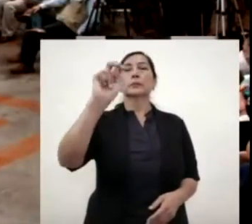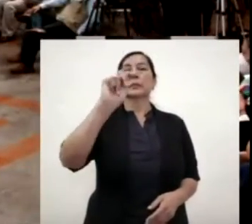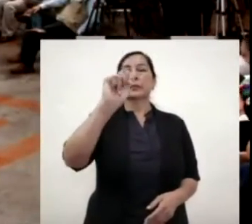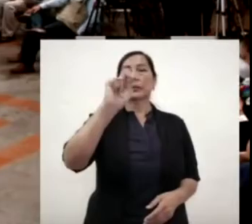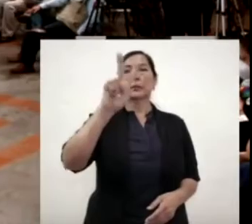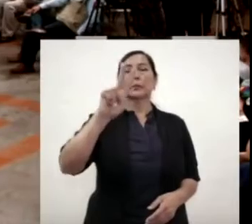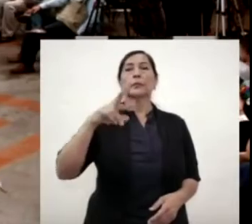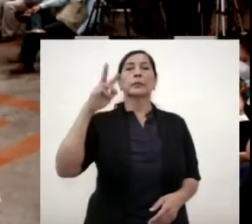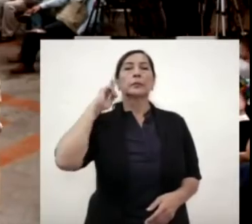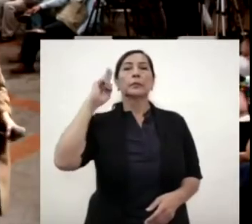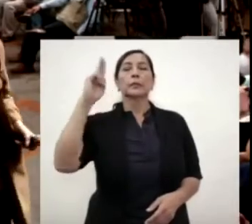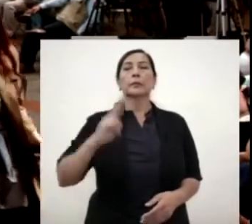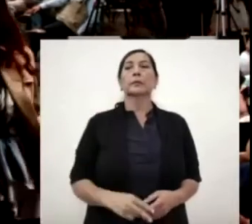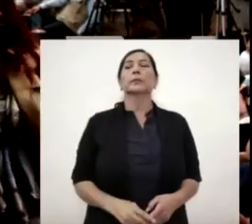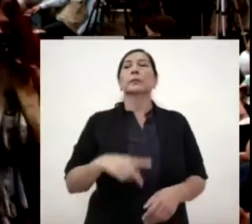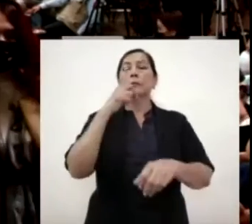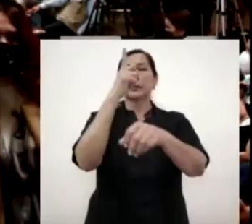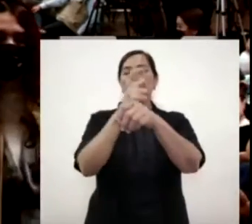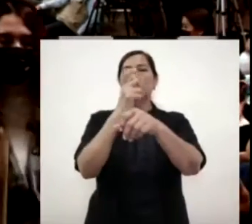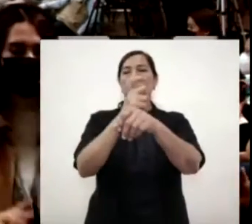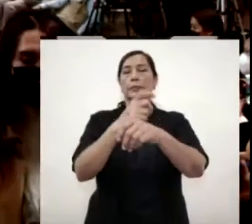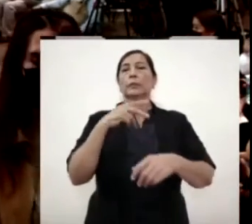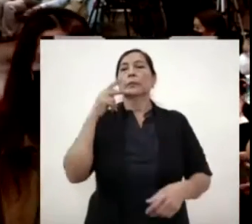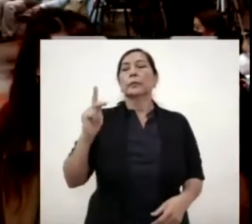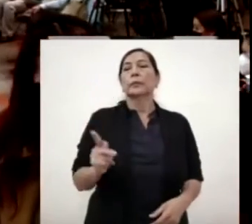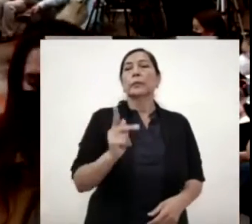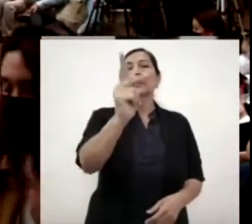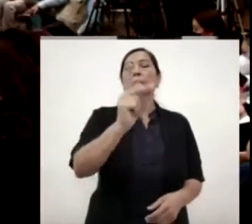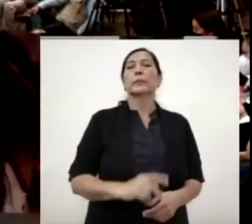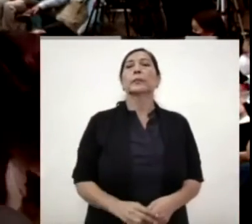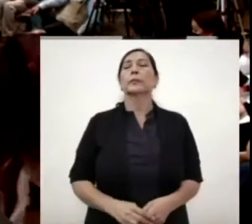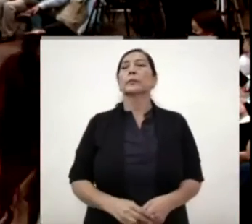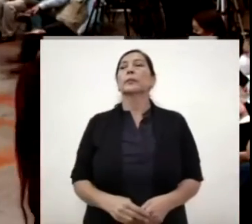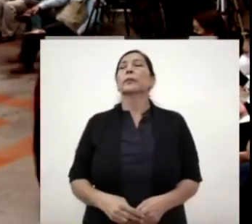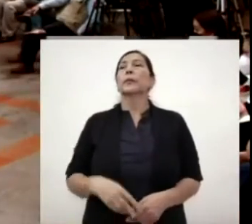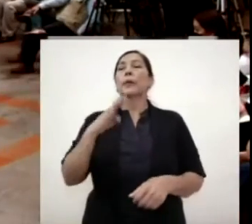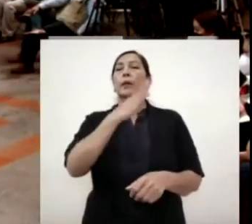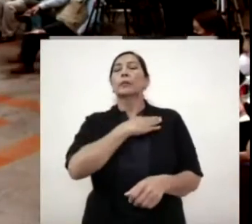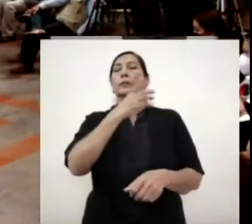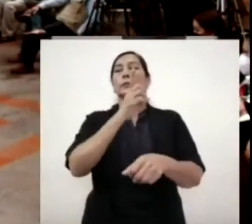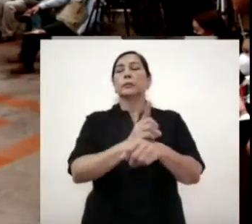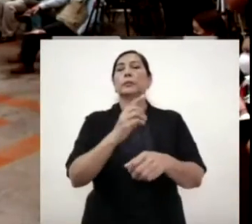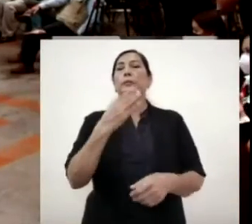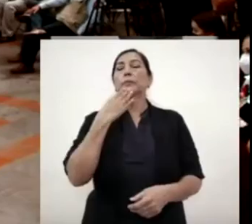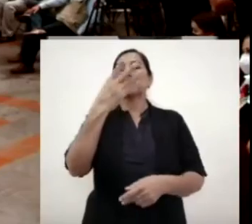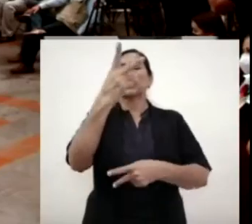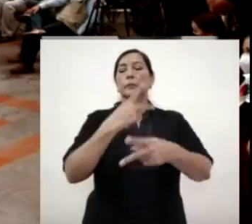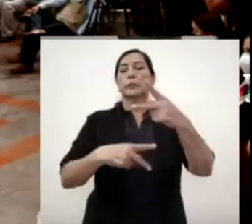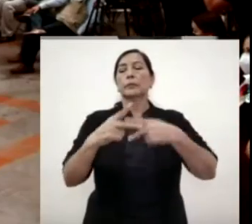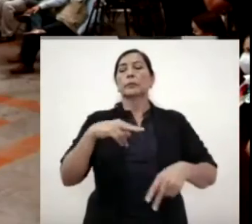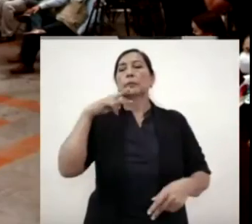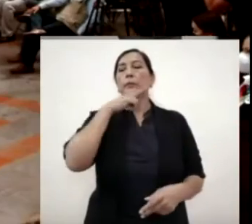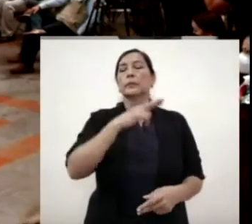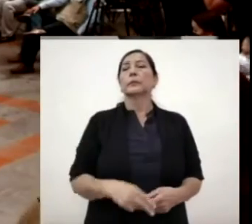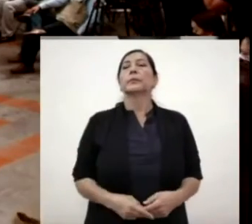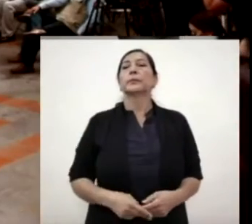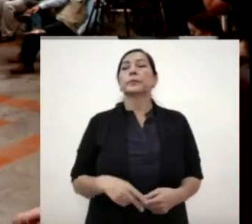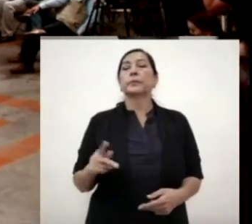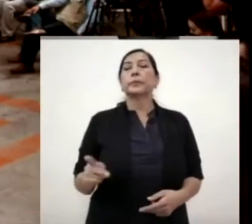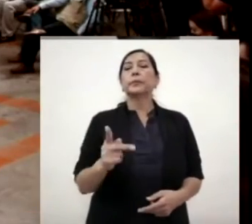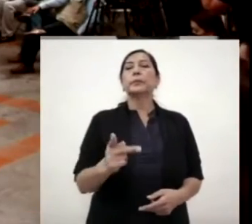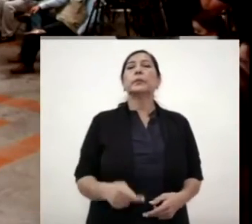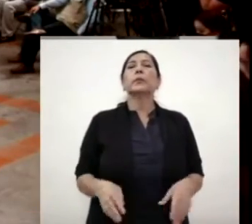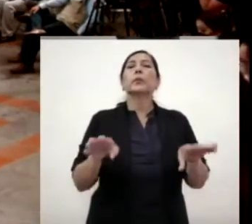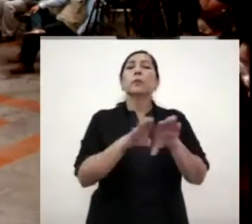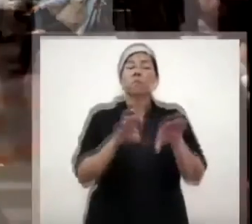Medios. Gobernador, buenos días, bienvenido a Zamora. Mi pregunta es, ¿de qué manera va a funcionar el